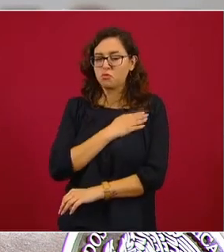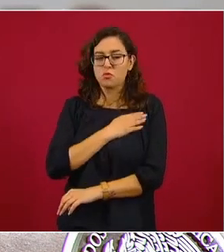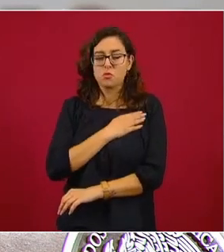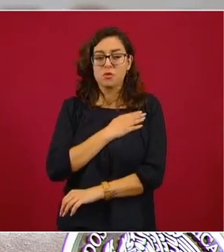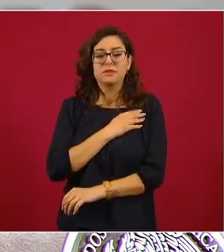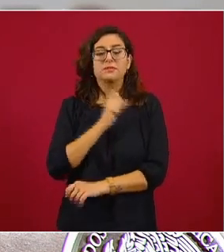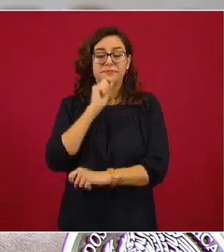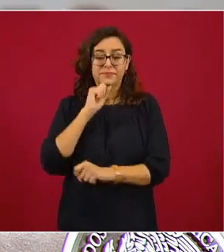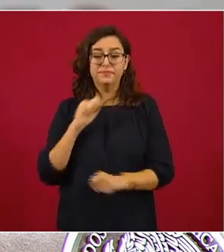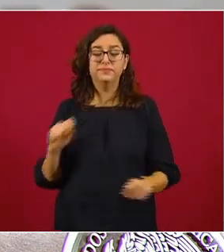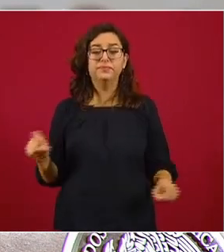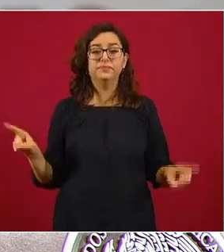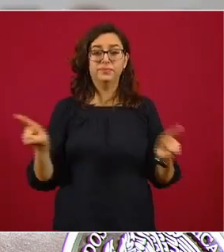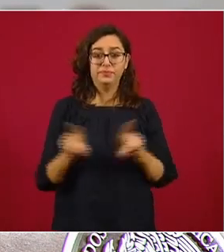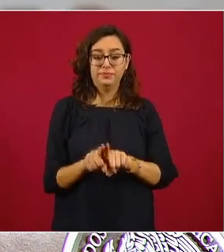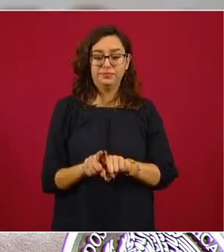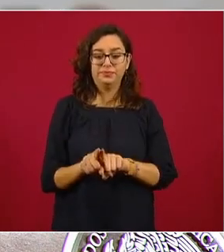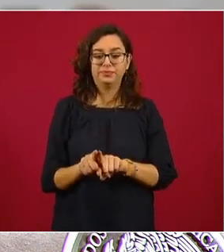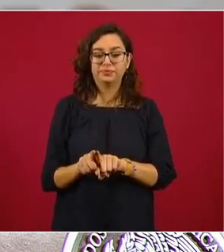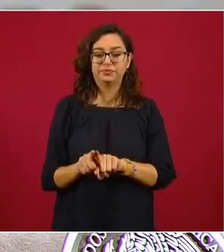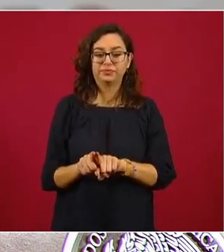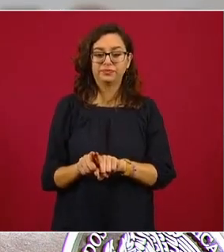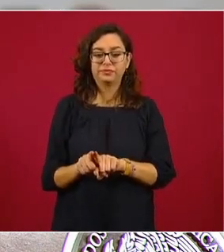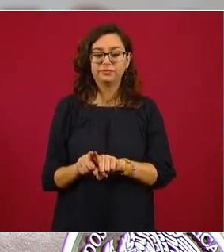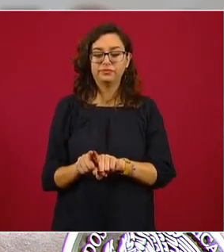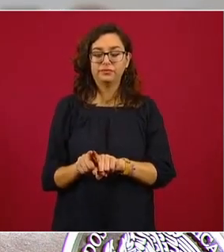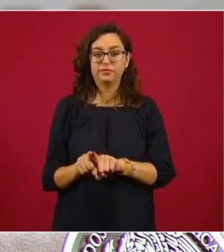de que no haya